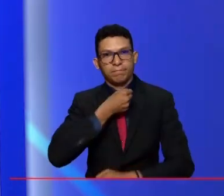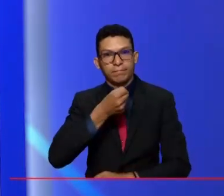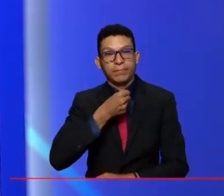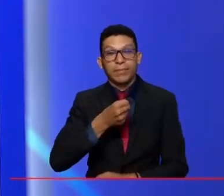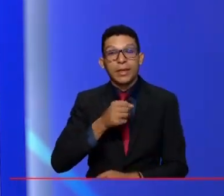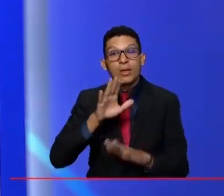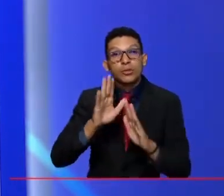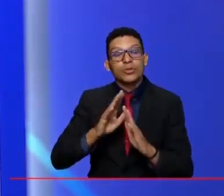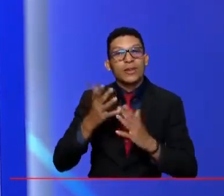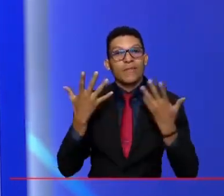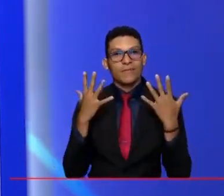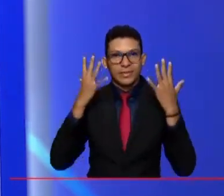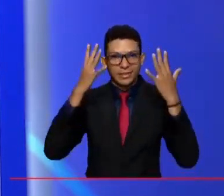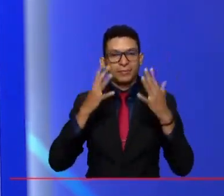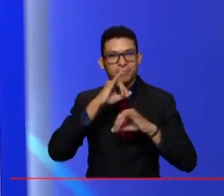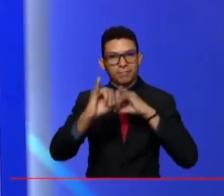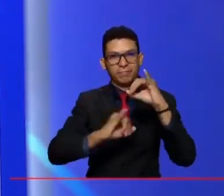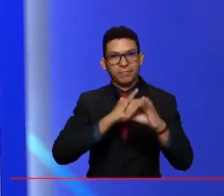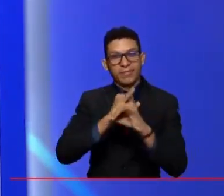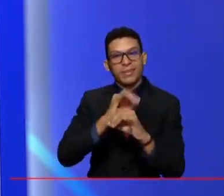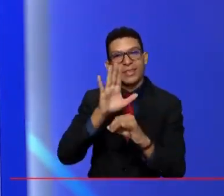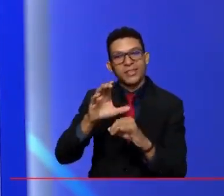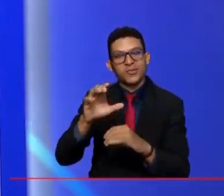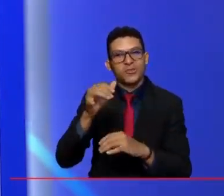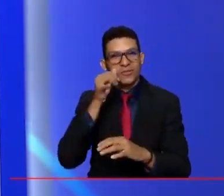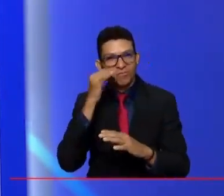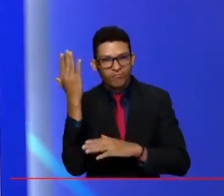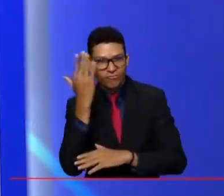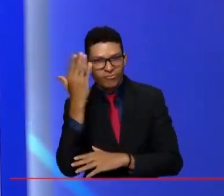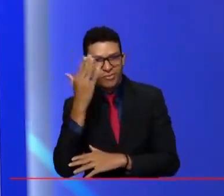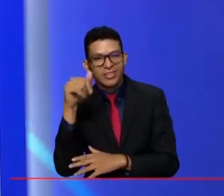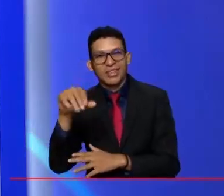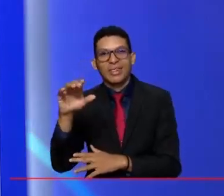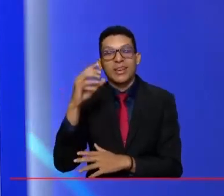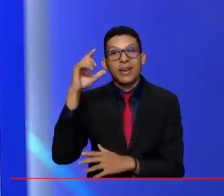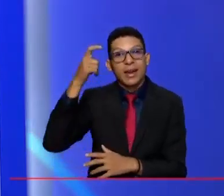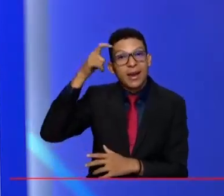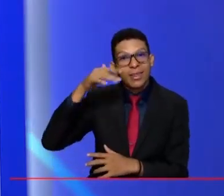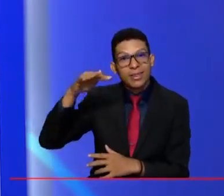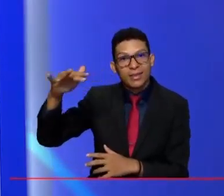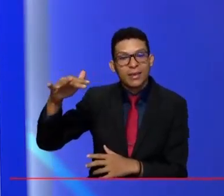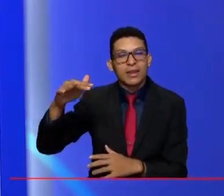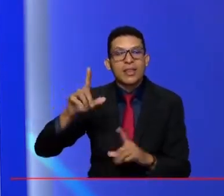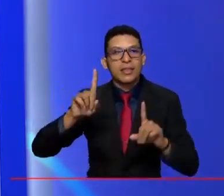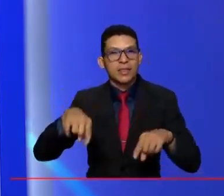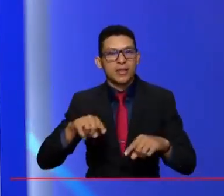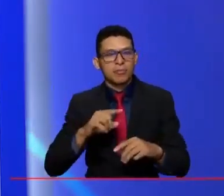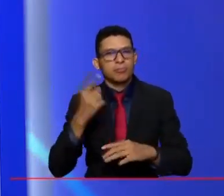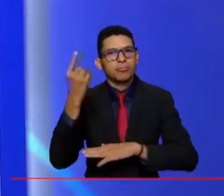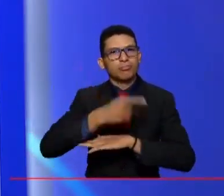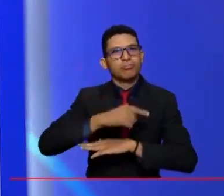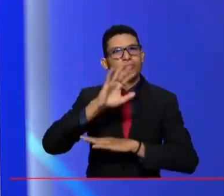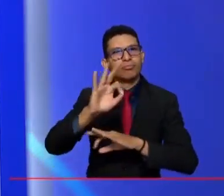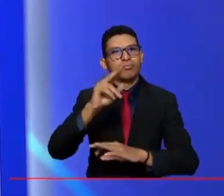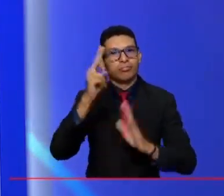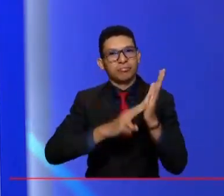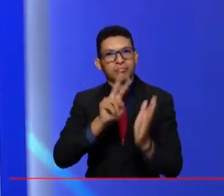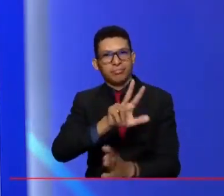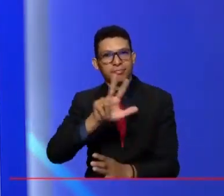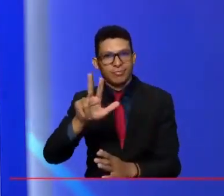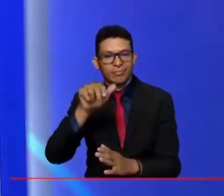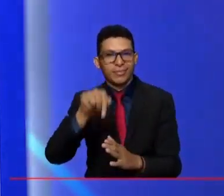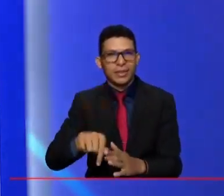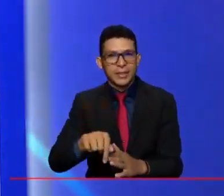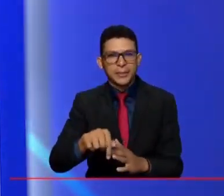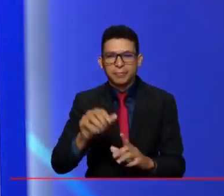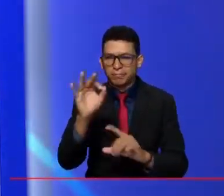ante el Festival Internacional de Cine de Cartagena y la presentación de los estrenos del 2023 de la televisión pública en Colombia, Telepacífico presentó el documental